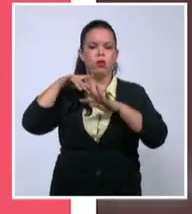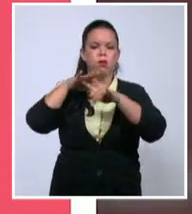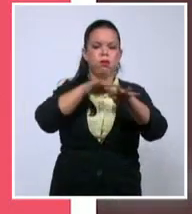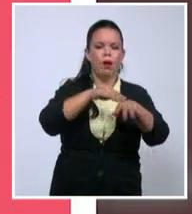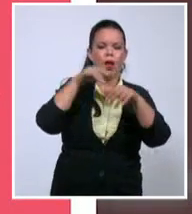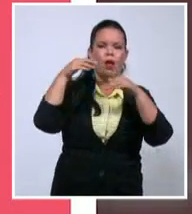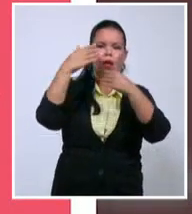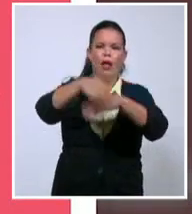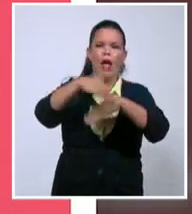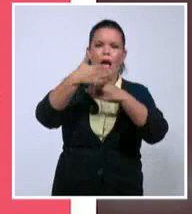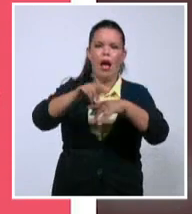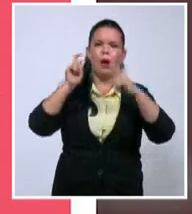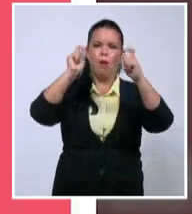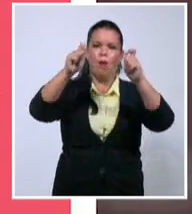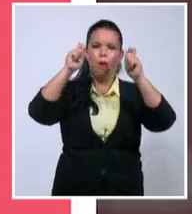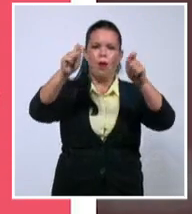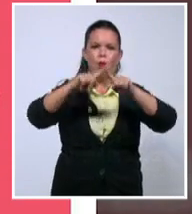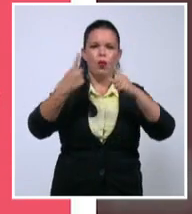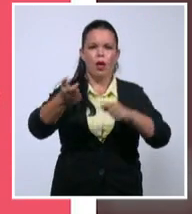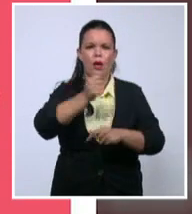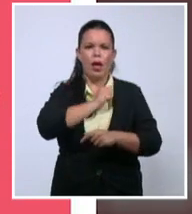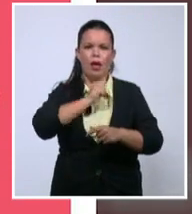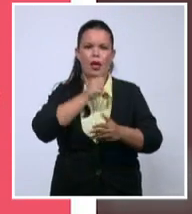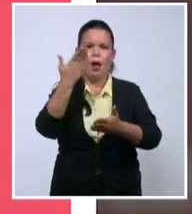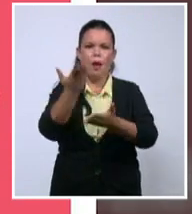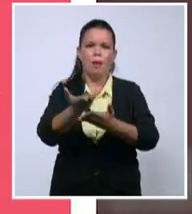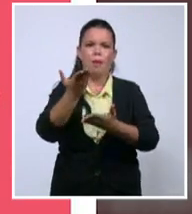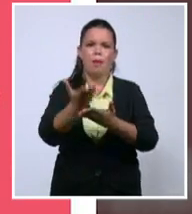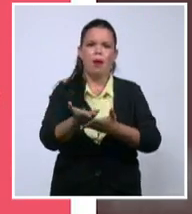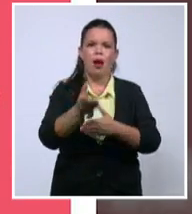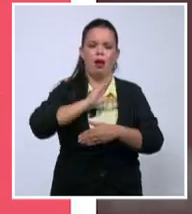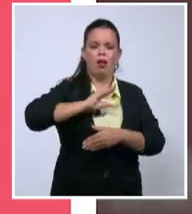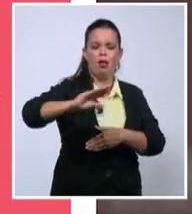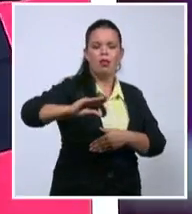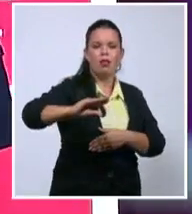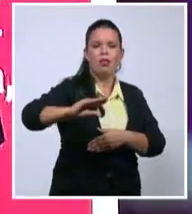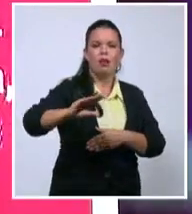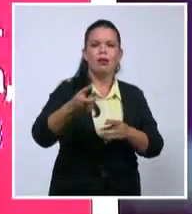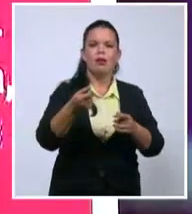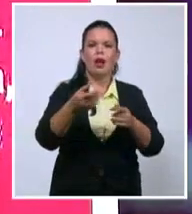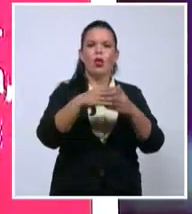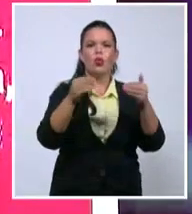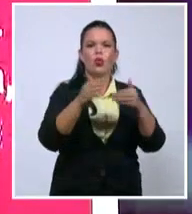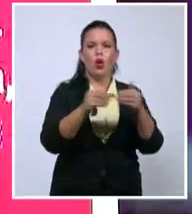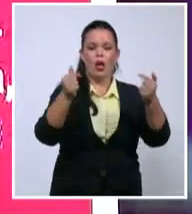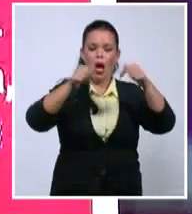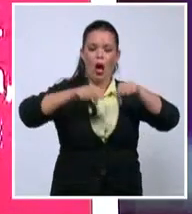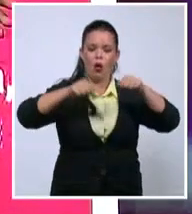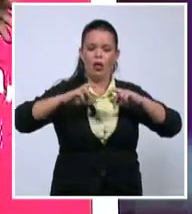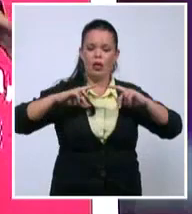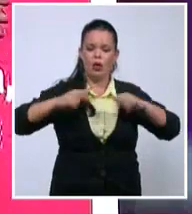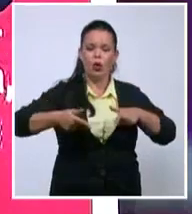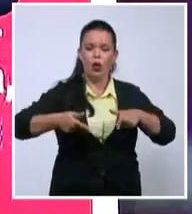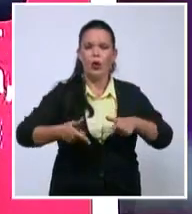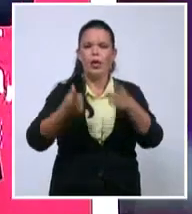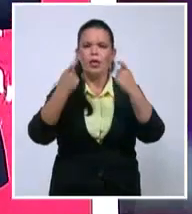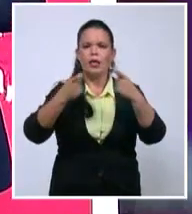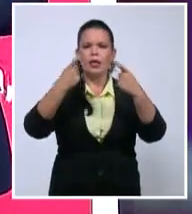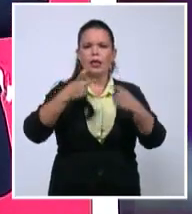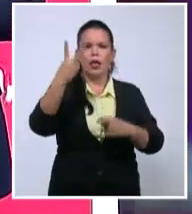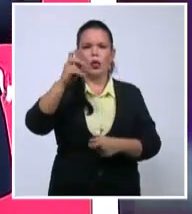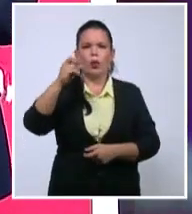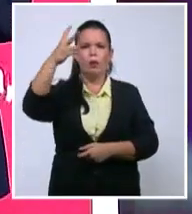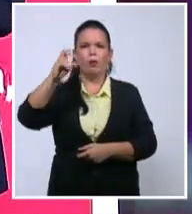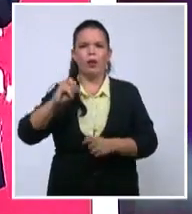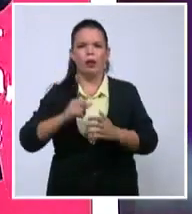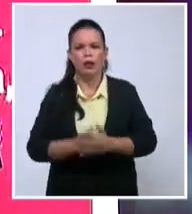A esto se le llamó la huelga de la moneda. ¿Por qué no hacemos una ahora? El 2020, Ana Olema convoca huelga similar a